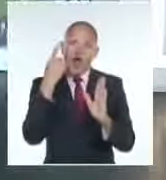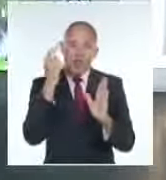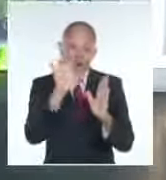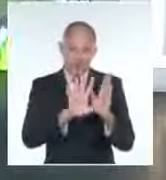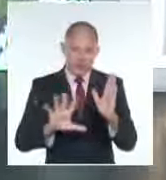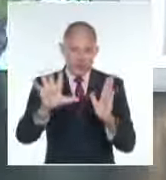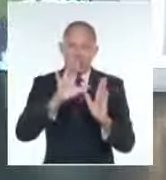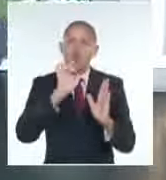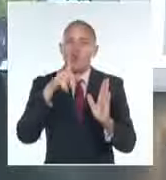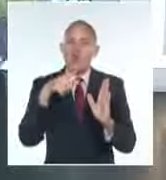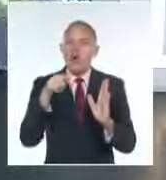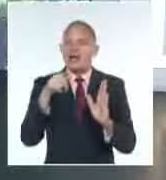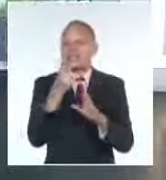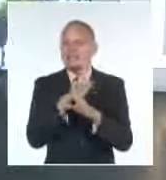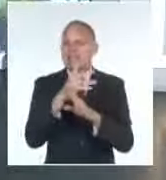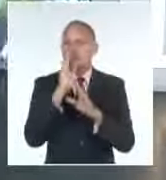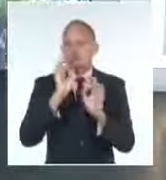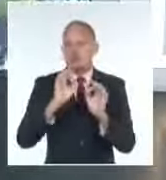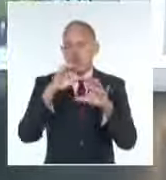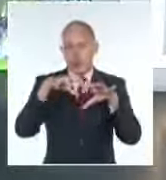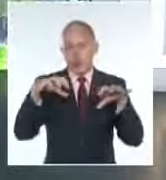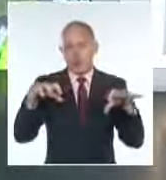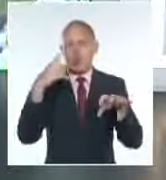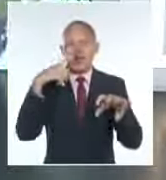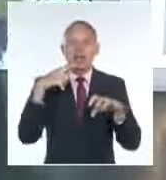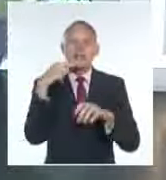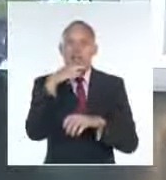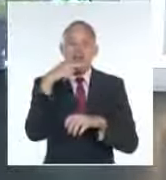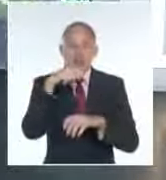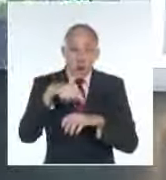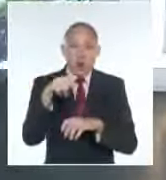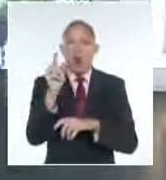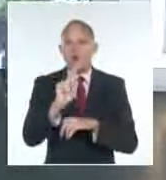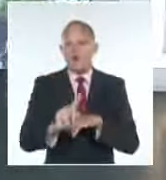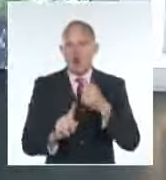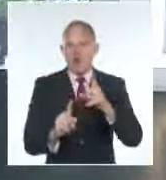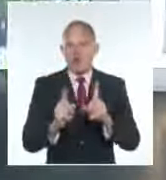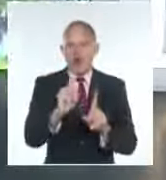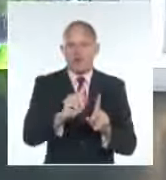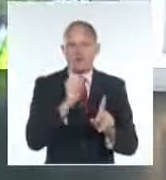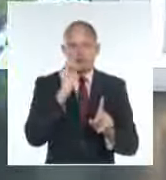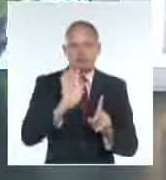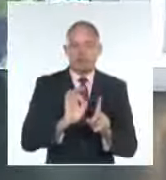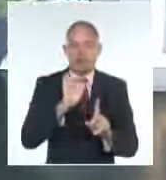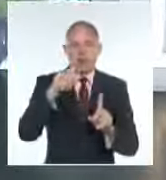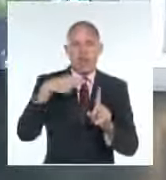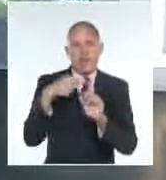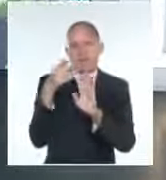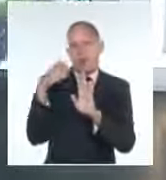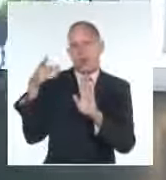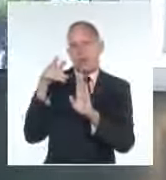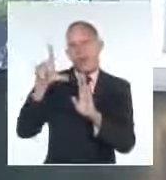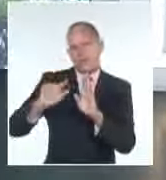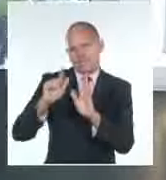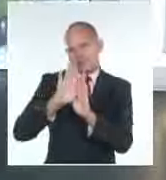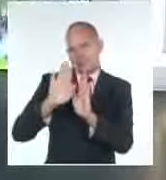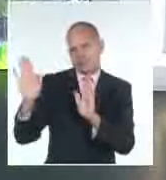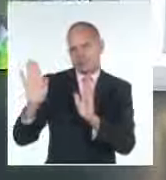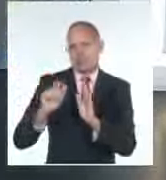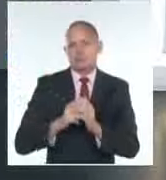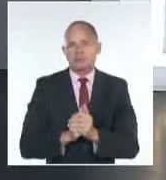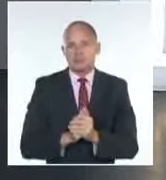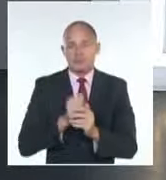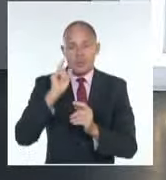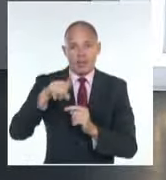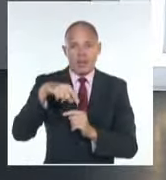nubosidad con chubascos lluvias y tormentas eléctricas en la mitad Oriental del país y más aislados hacia la parte occidental para